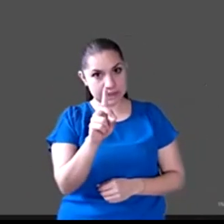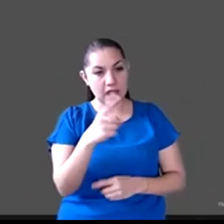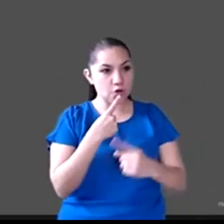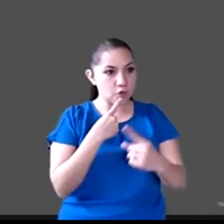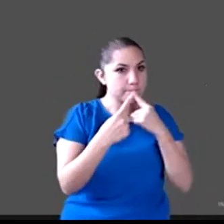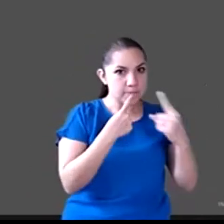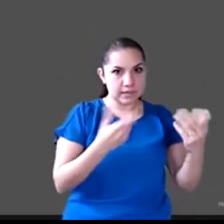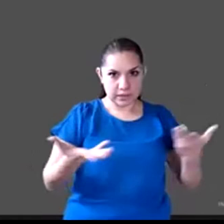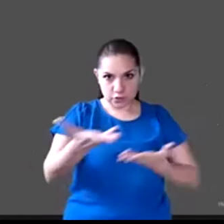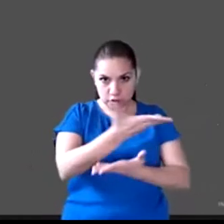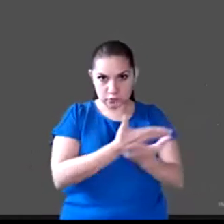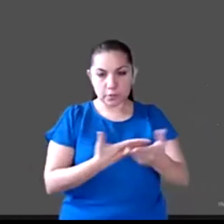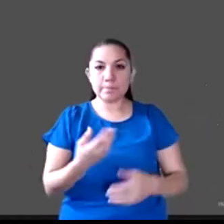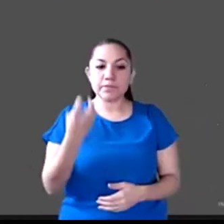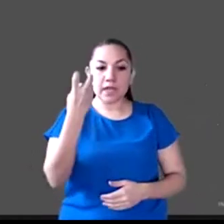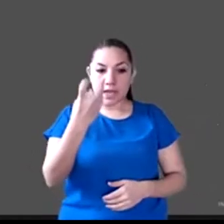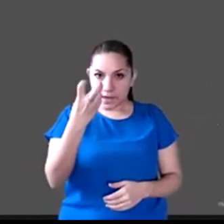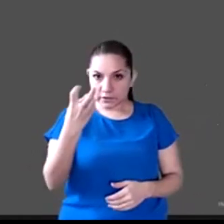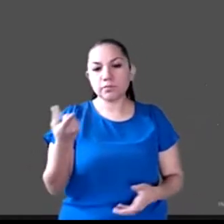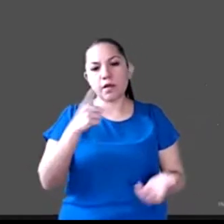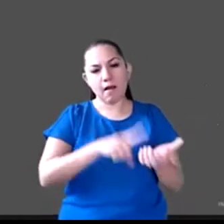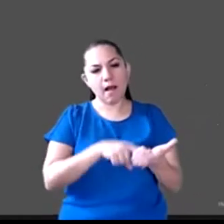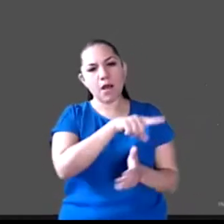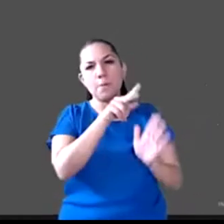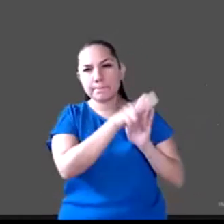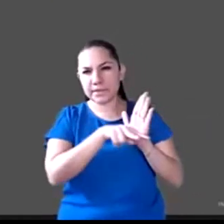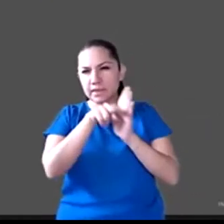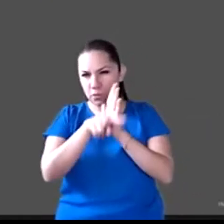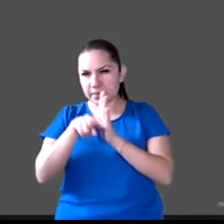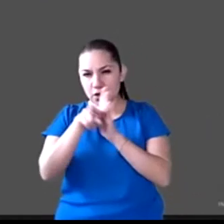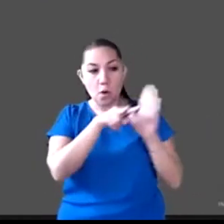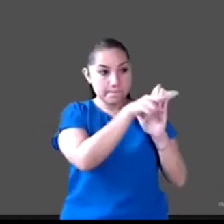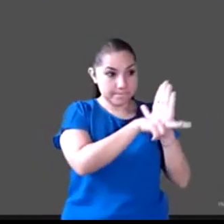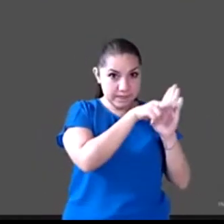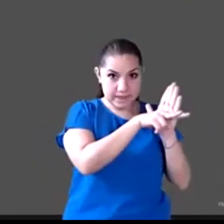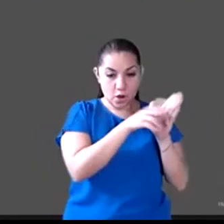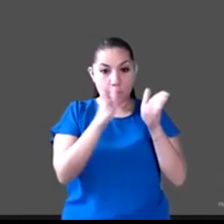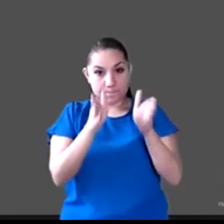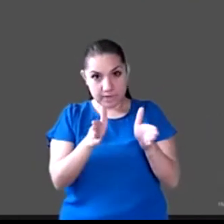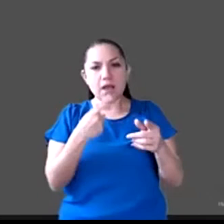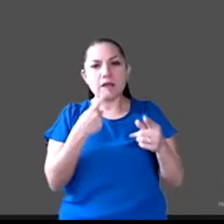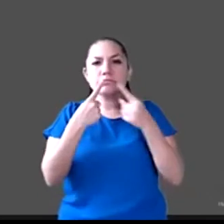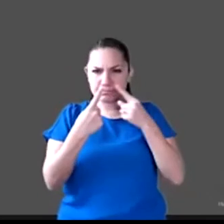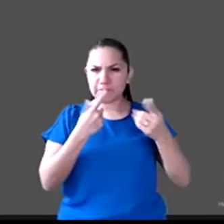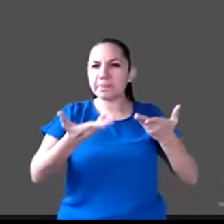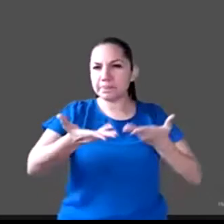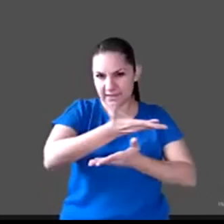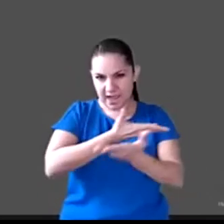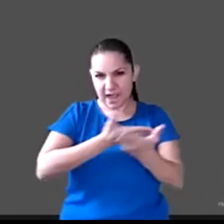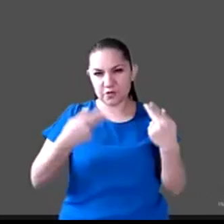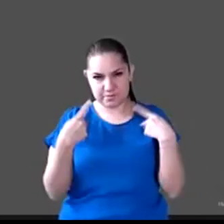tener, entre esos videos, periodos para el diálogo